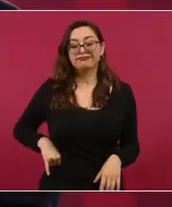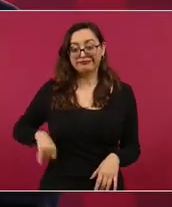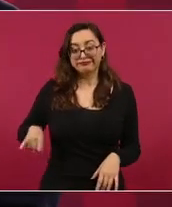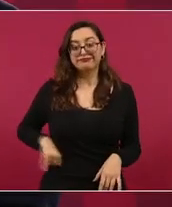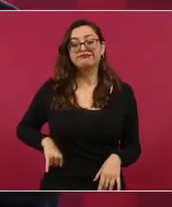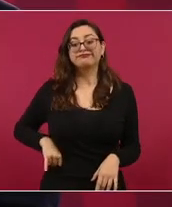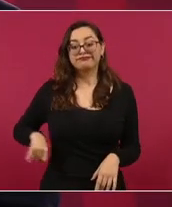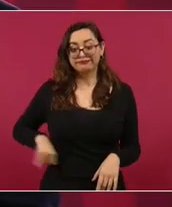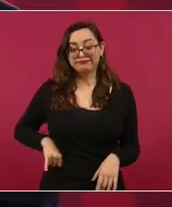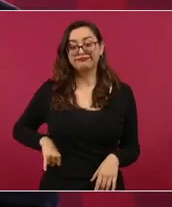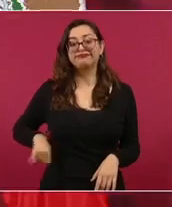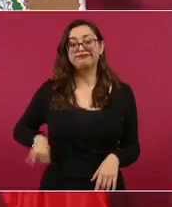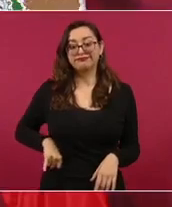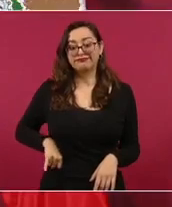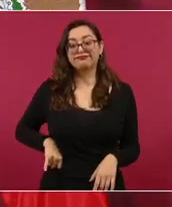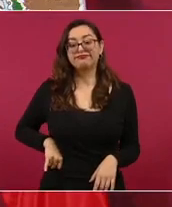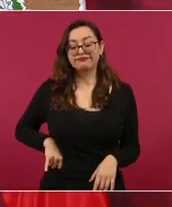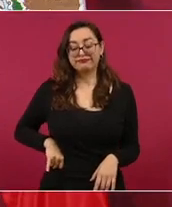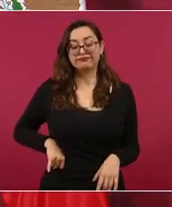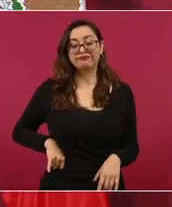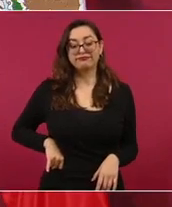interesantes y